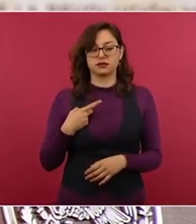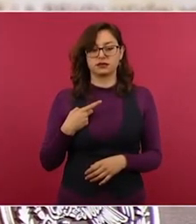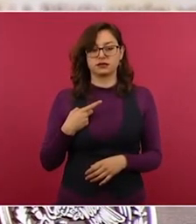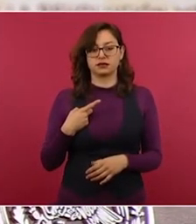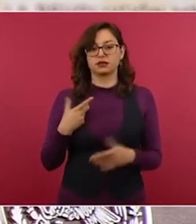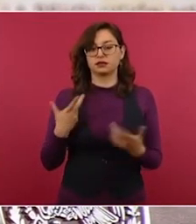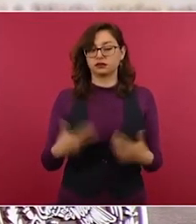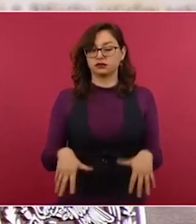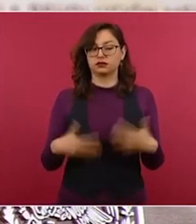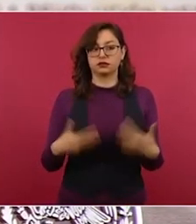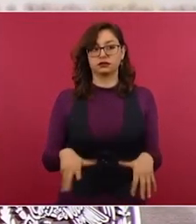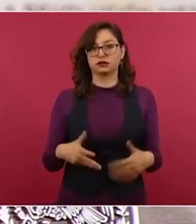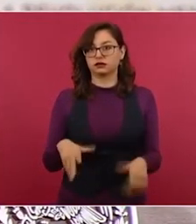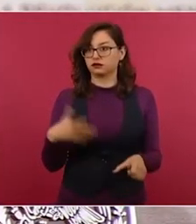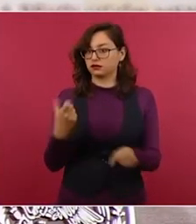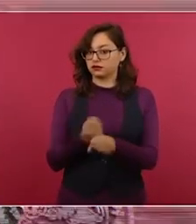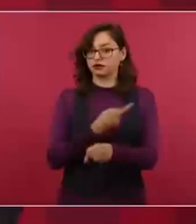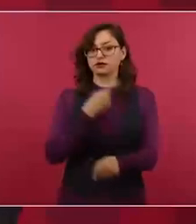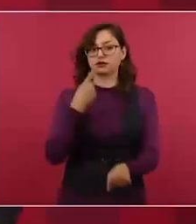estelar.